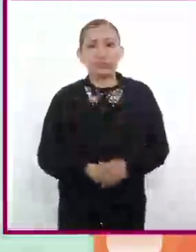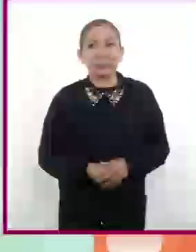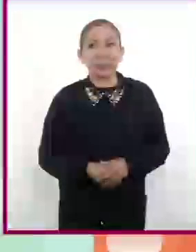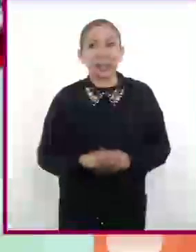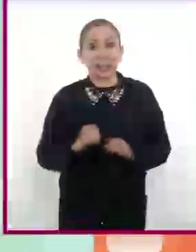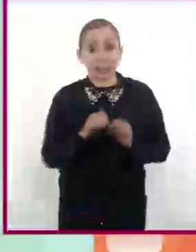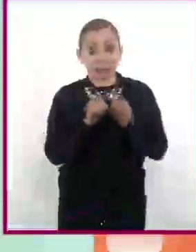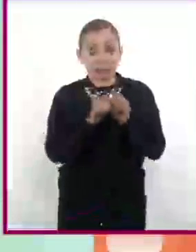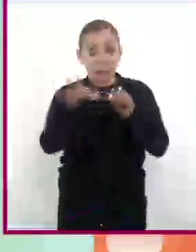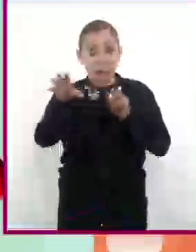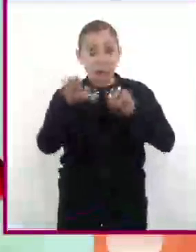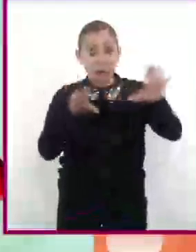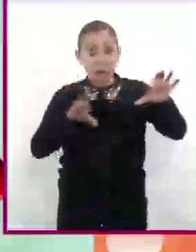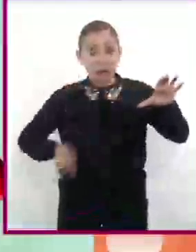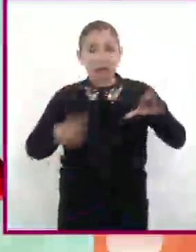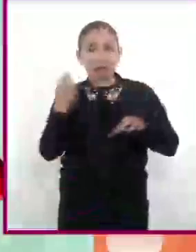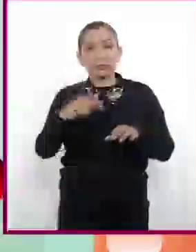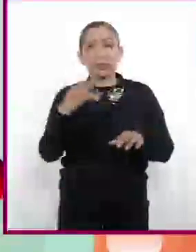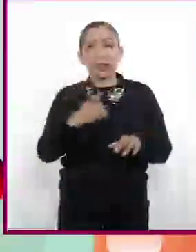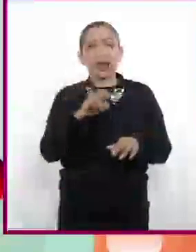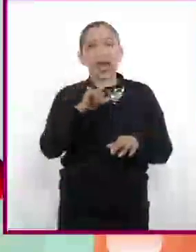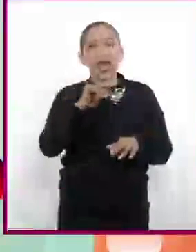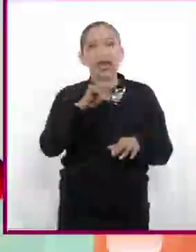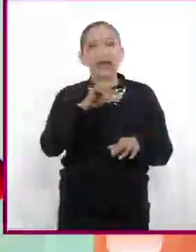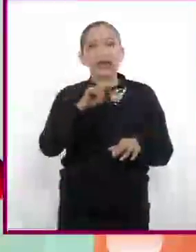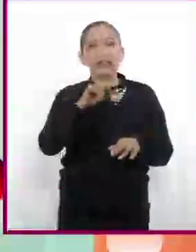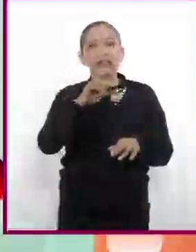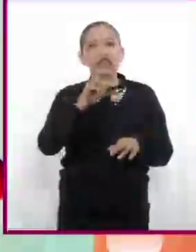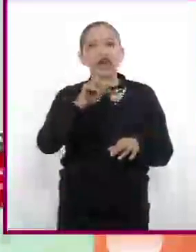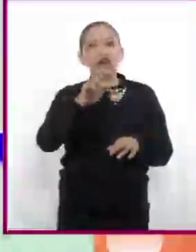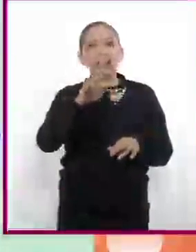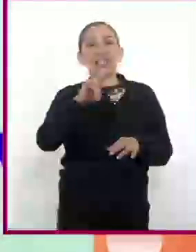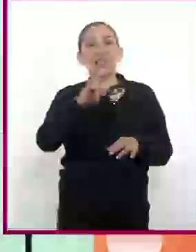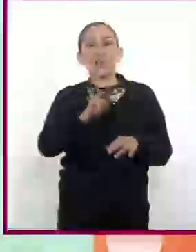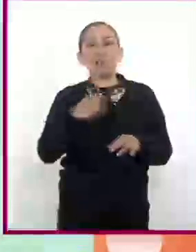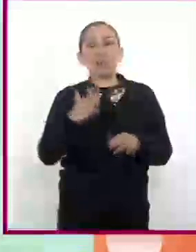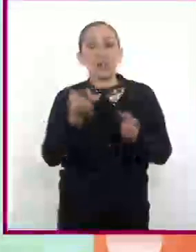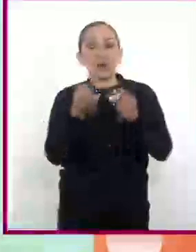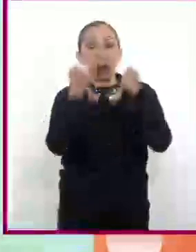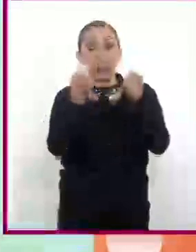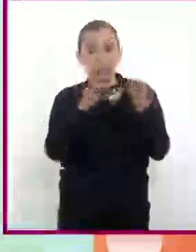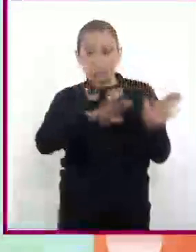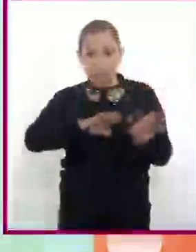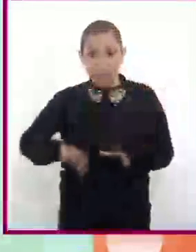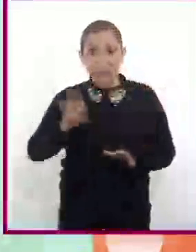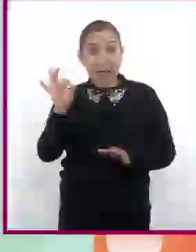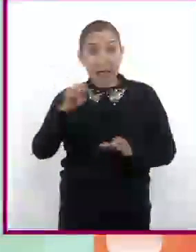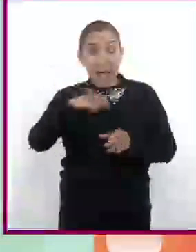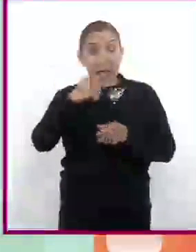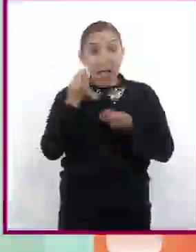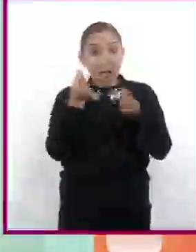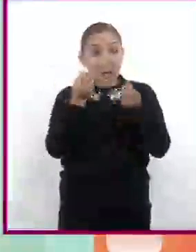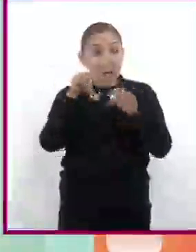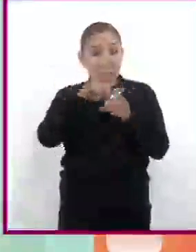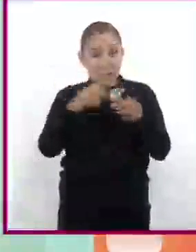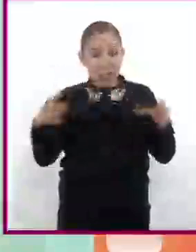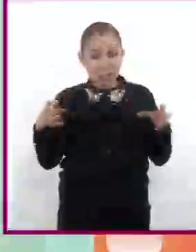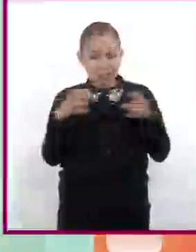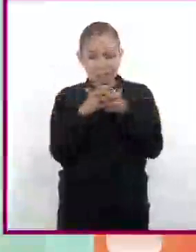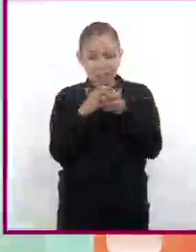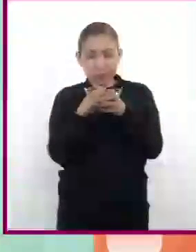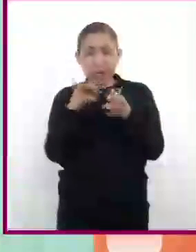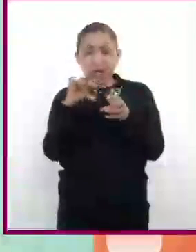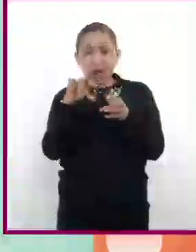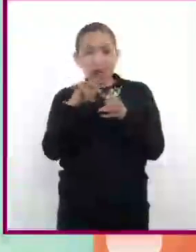Si se disocian totalmente, se les llama electrolitos fuertes. Por el contrario, si una sustancia no se separa en iones,